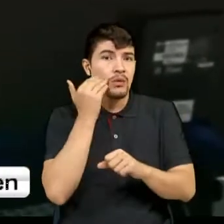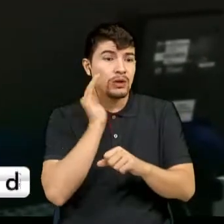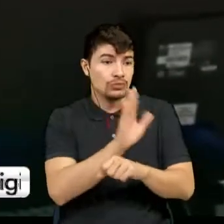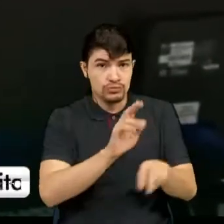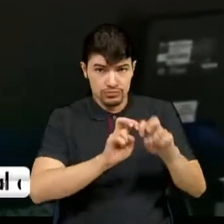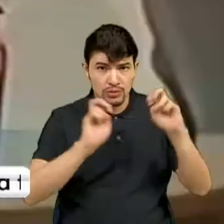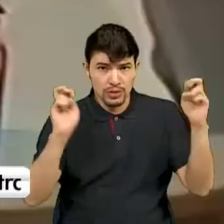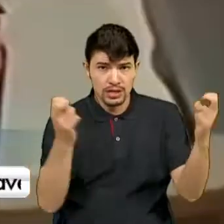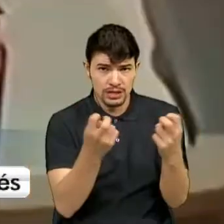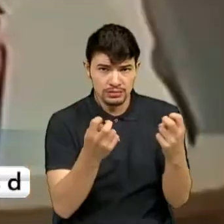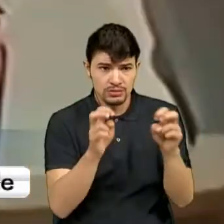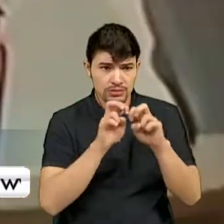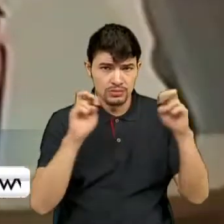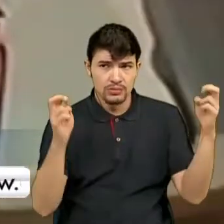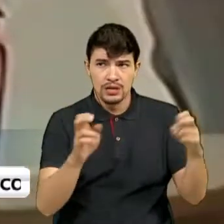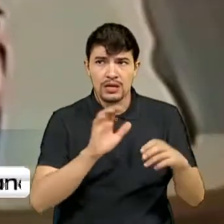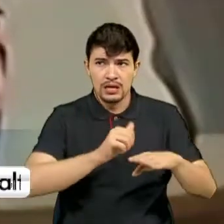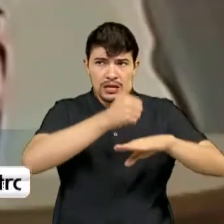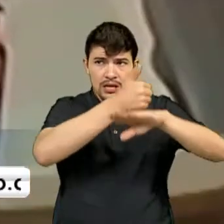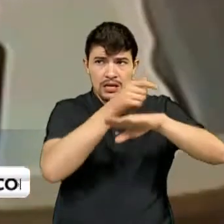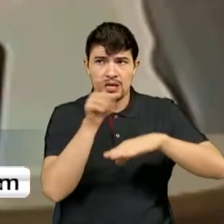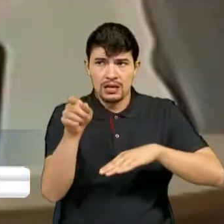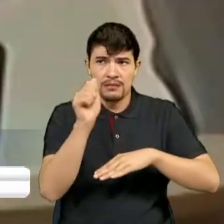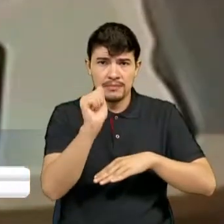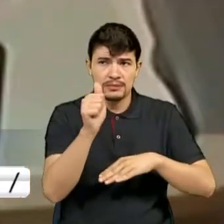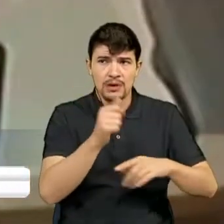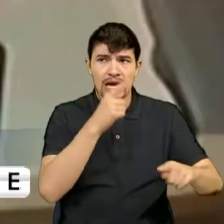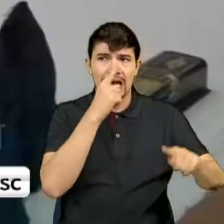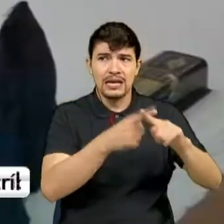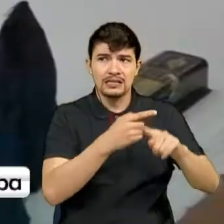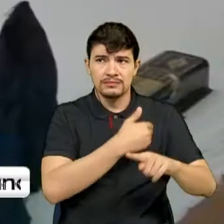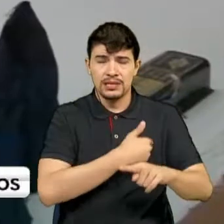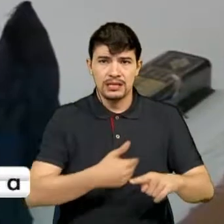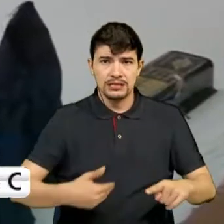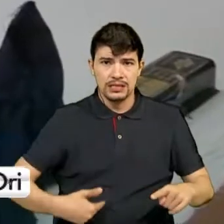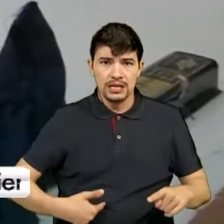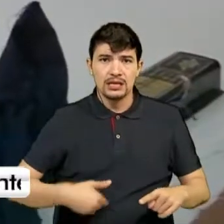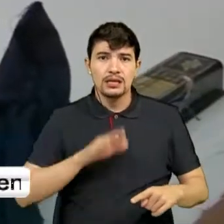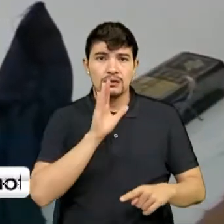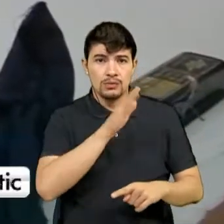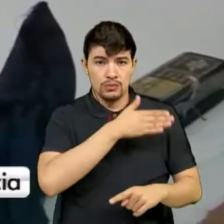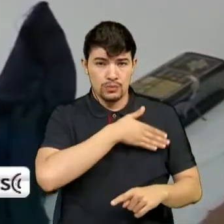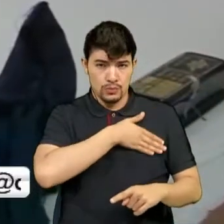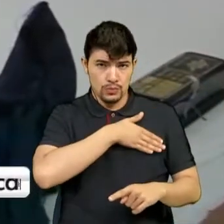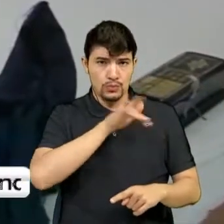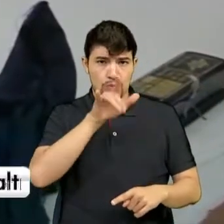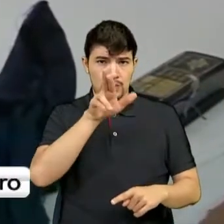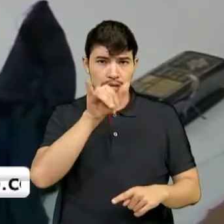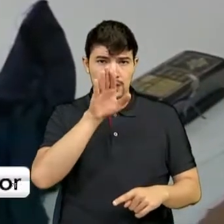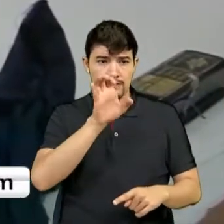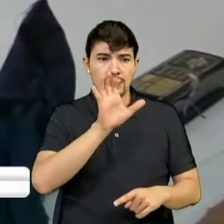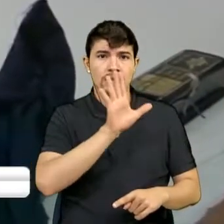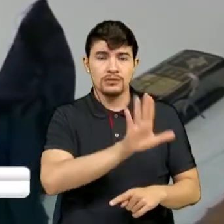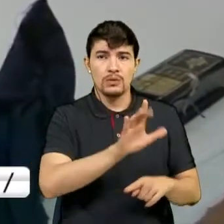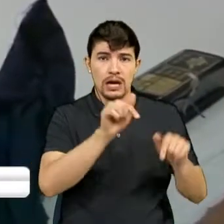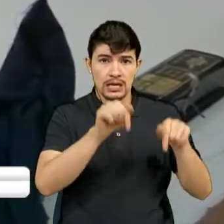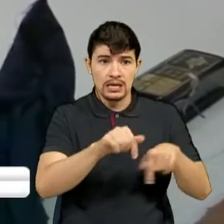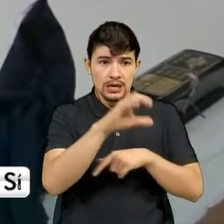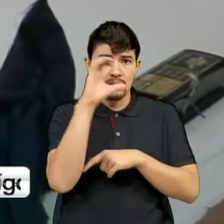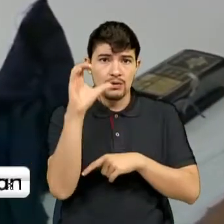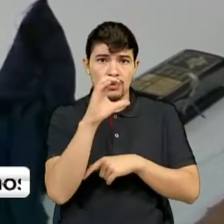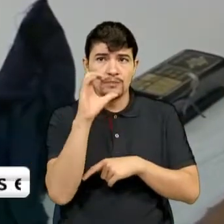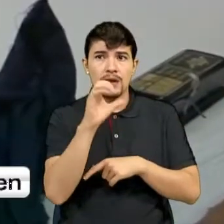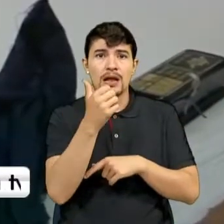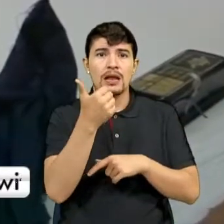República, en cabeza del mismo expresidente Uribe, que fue quien determinó que en Colombia la noche